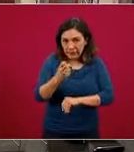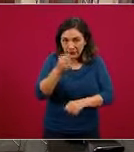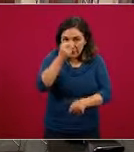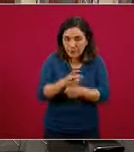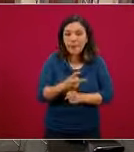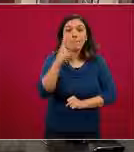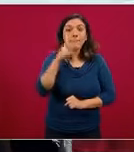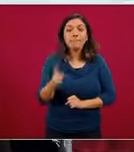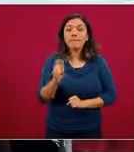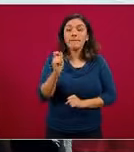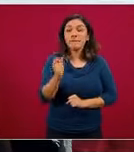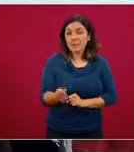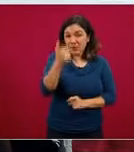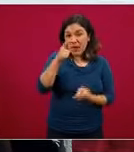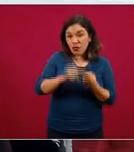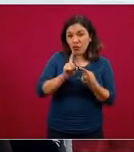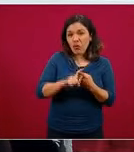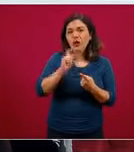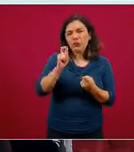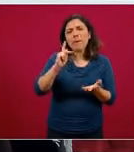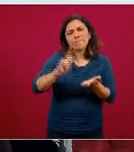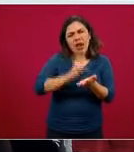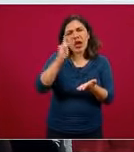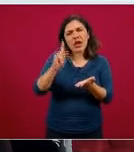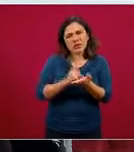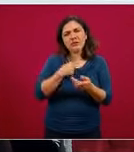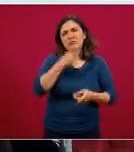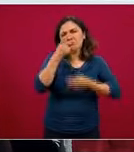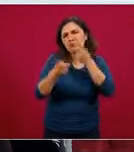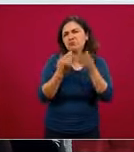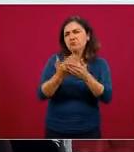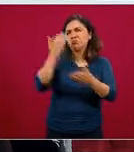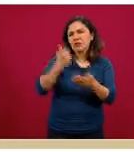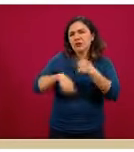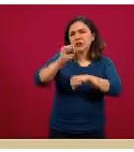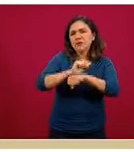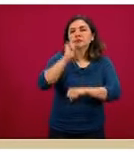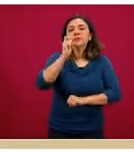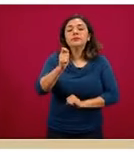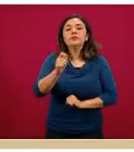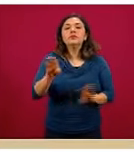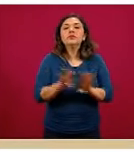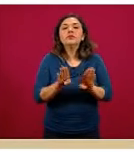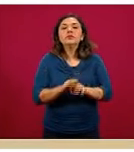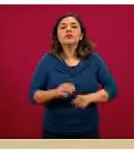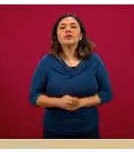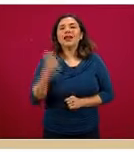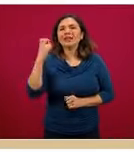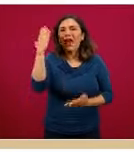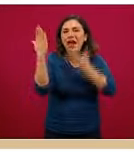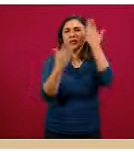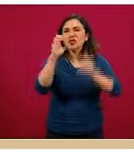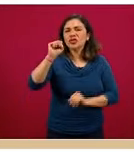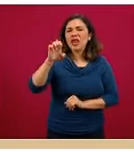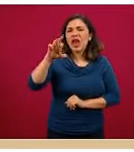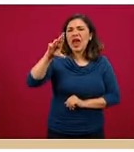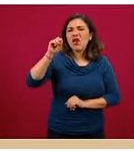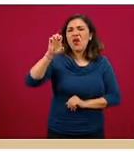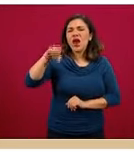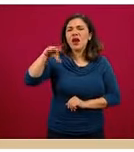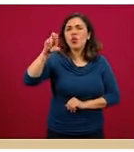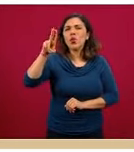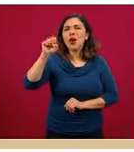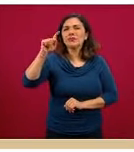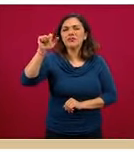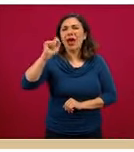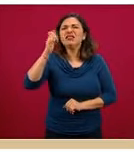El primero de ellos se ha estado, de hecho, mencionando en las últimas semanas, es el que tiene que ver con este estudio de cero prevalencia o cero